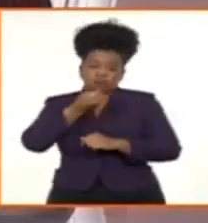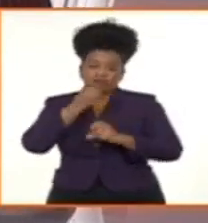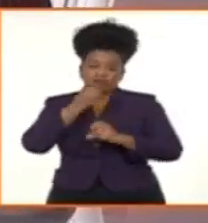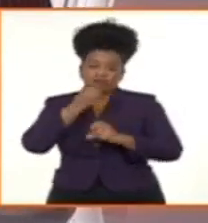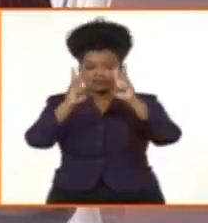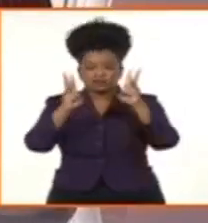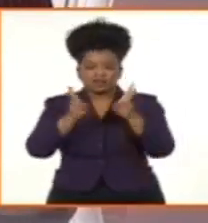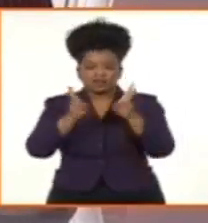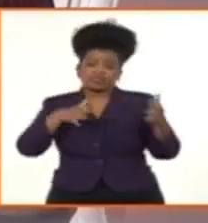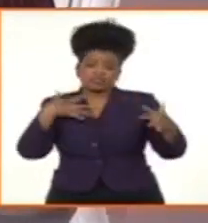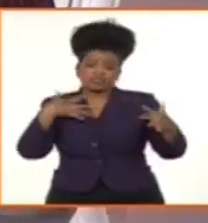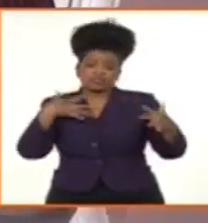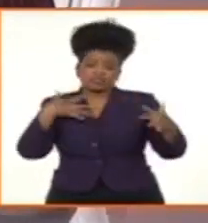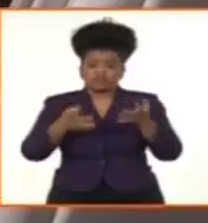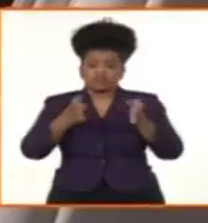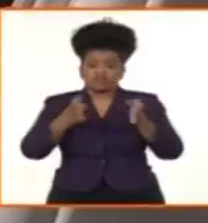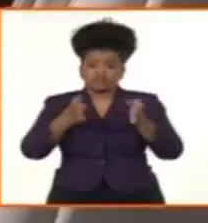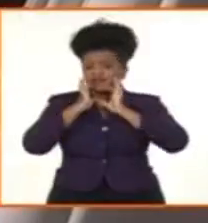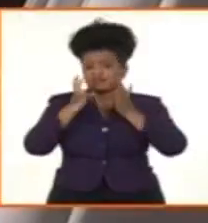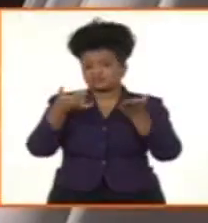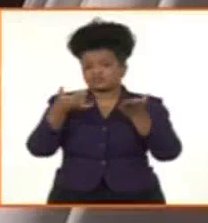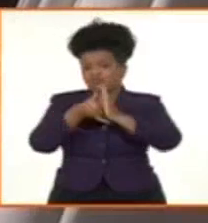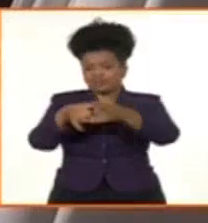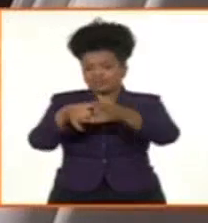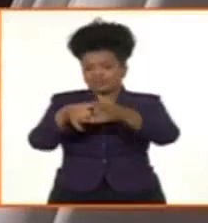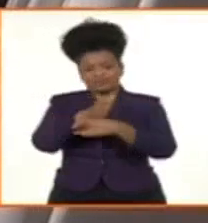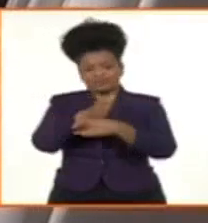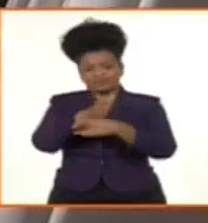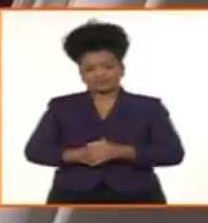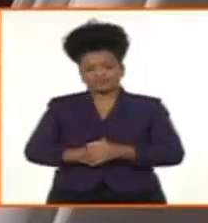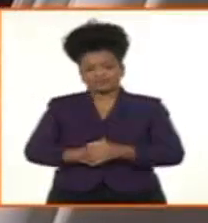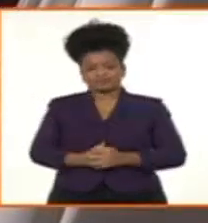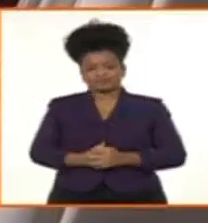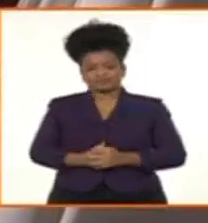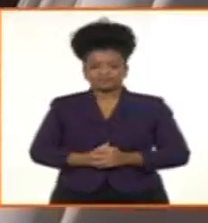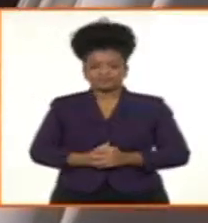pudieran disfrutar los servicios de internet. La apertura de los servicios de